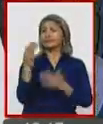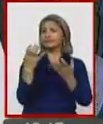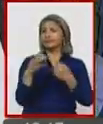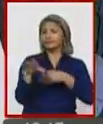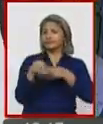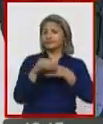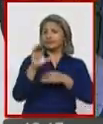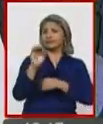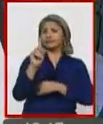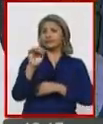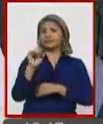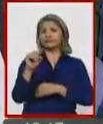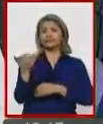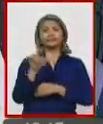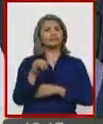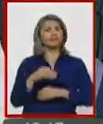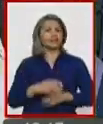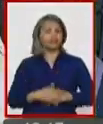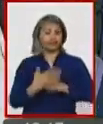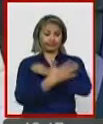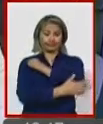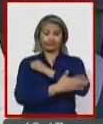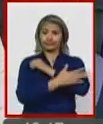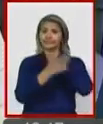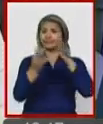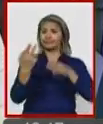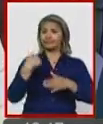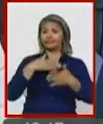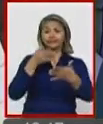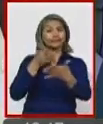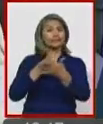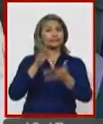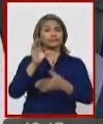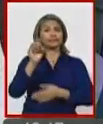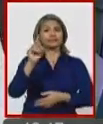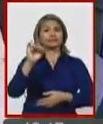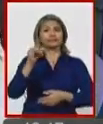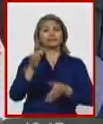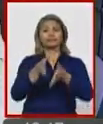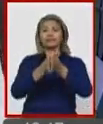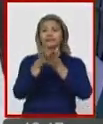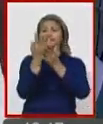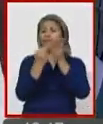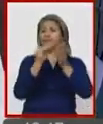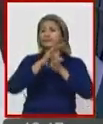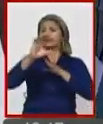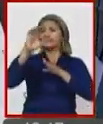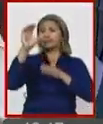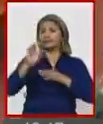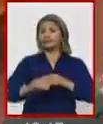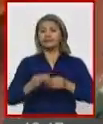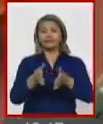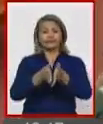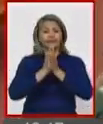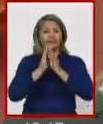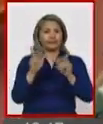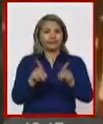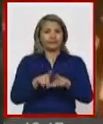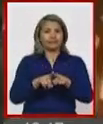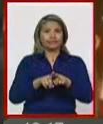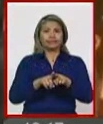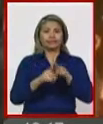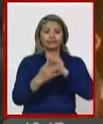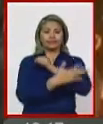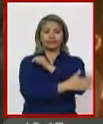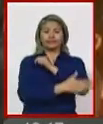quiere hacer con el código penal por eso que nosotros como campesino estamos en contra del código penal oración completa y pedimos también estos